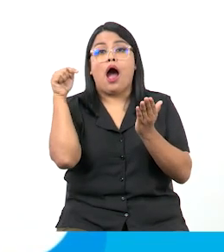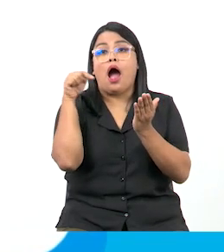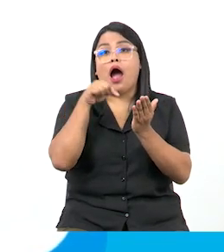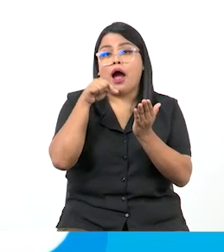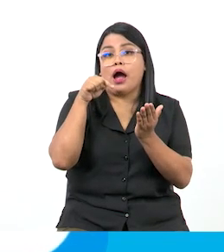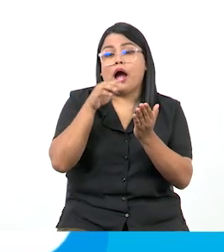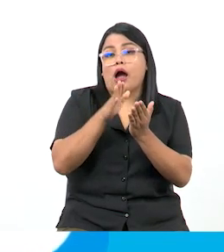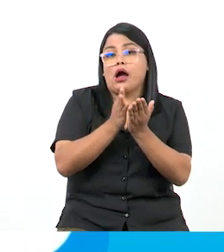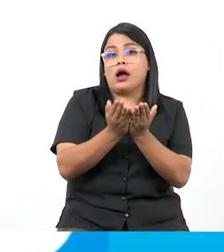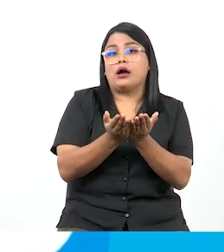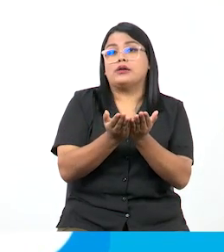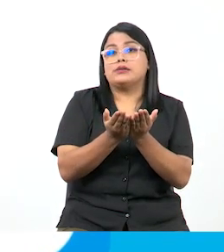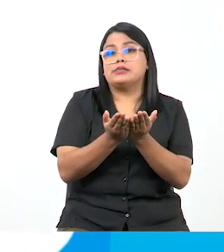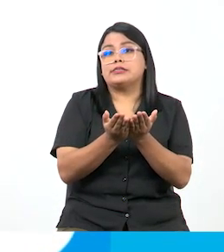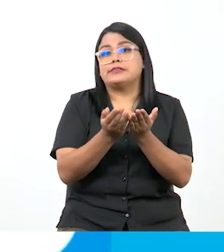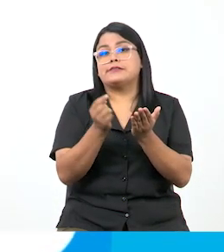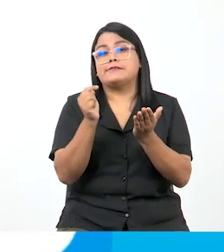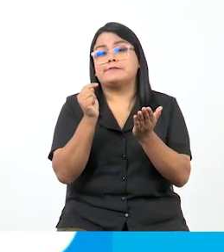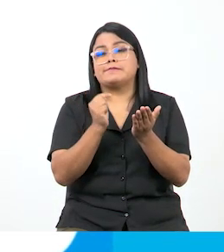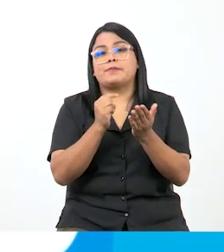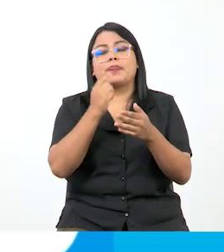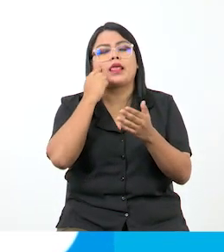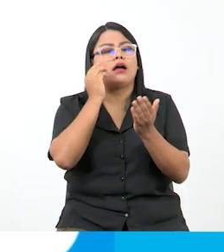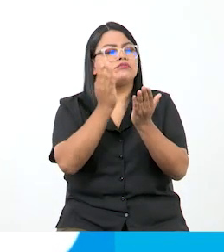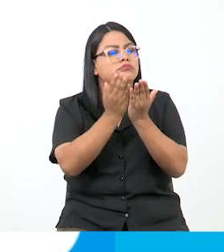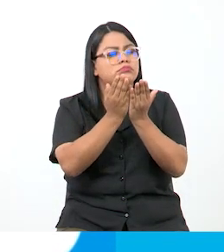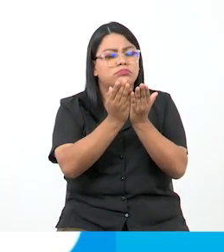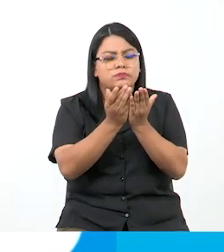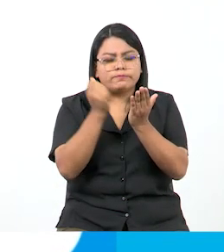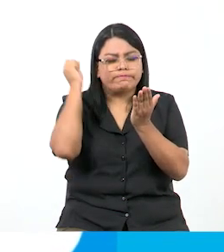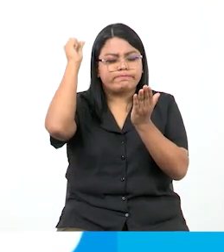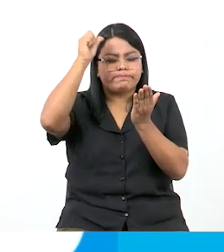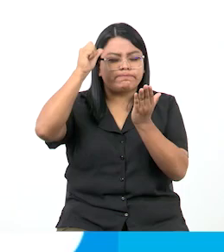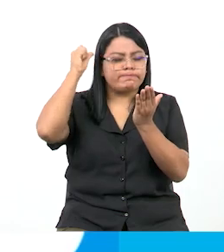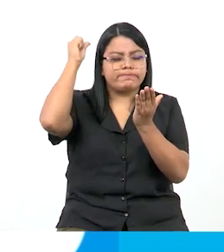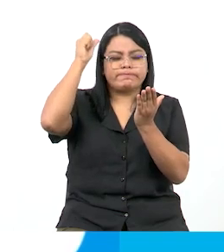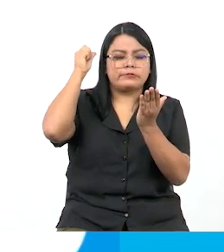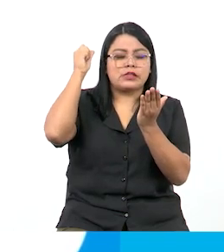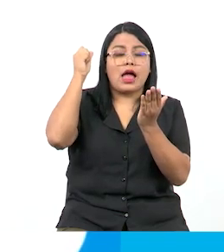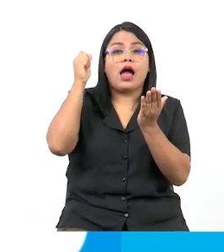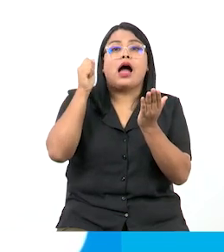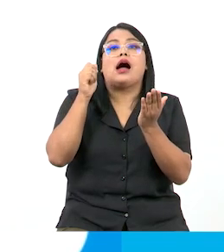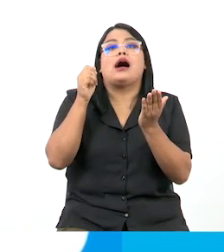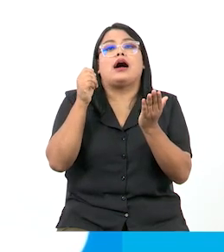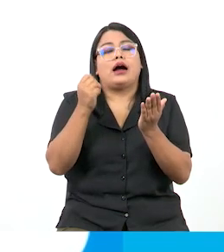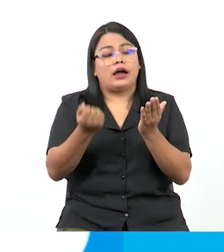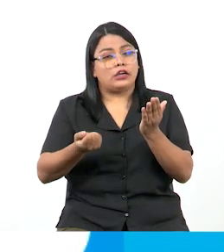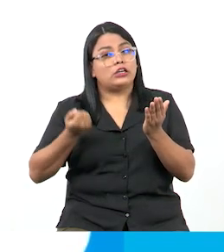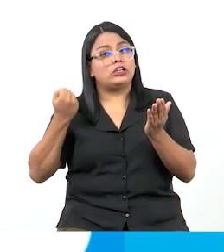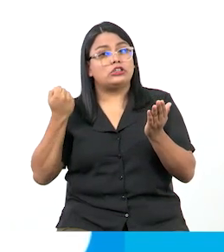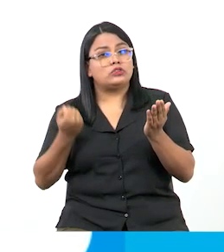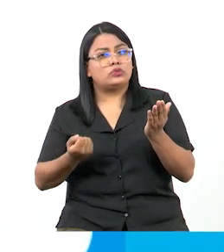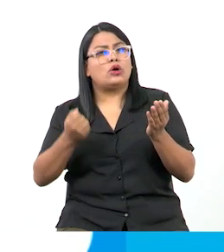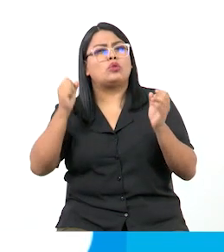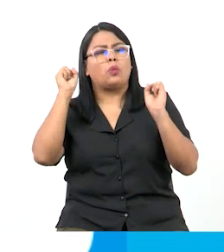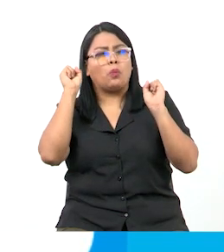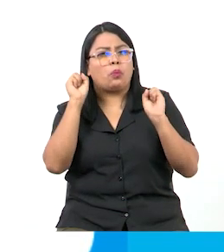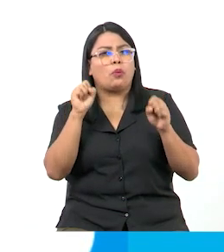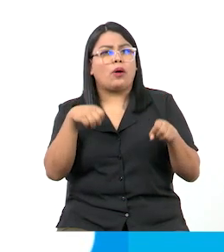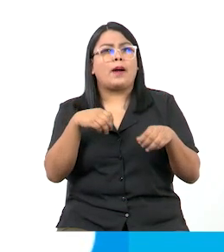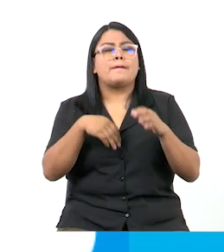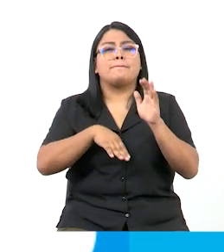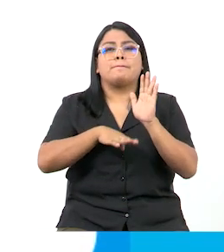elementos de la comunicación oral encontramos en el fragmento? Con la lectura y análisis del fragmento, se pretende que